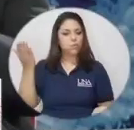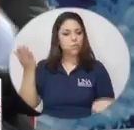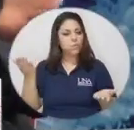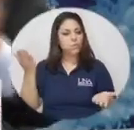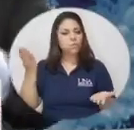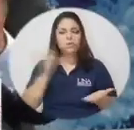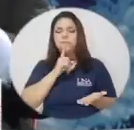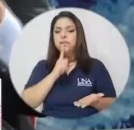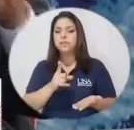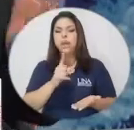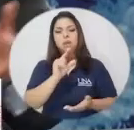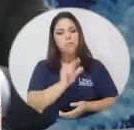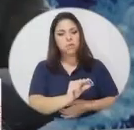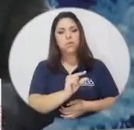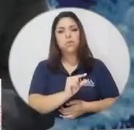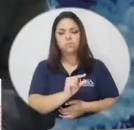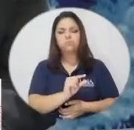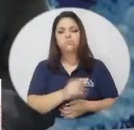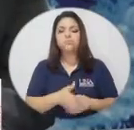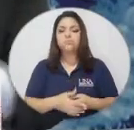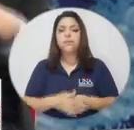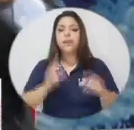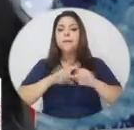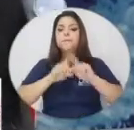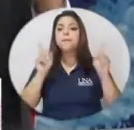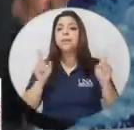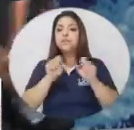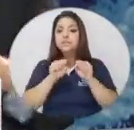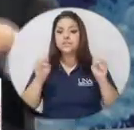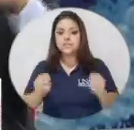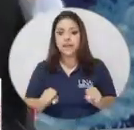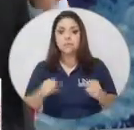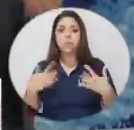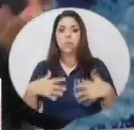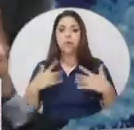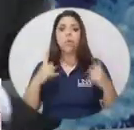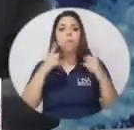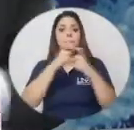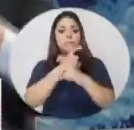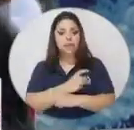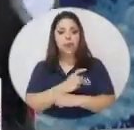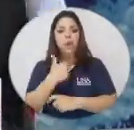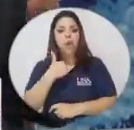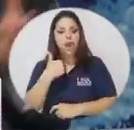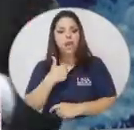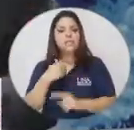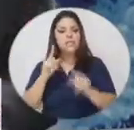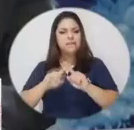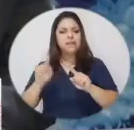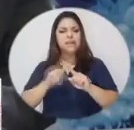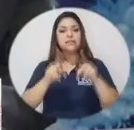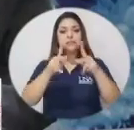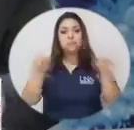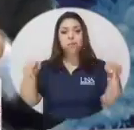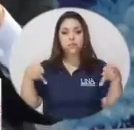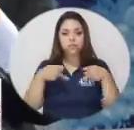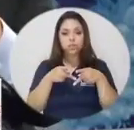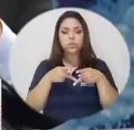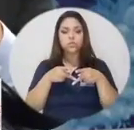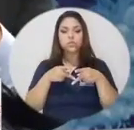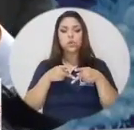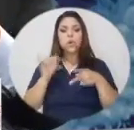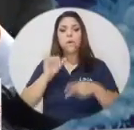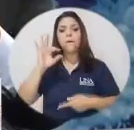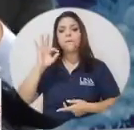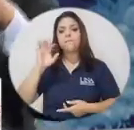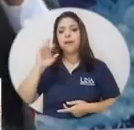sí son realmente minoritarios en el esquema. Lo que pasa es que el sistema es tan complejo, tiene tantos puestos, es un sistema federal donde muchos de